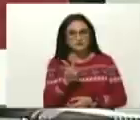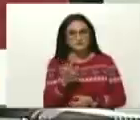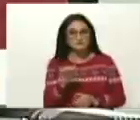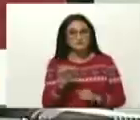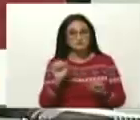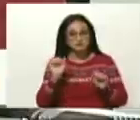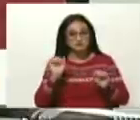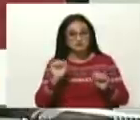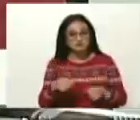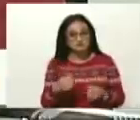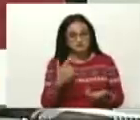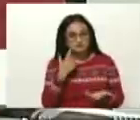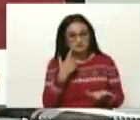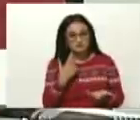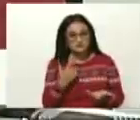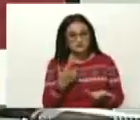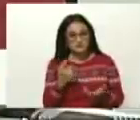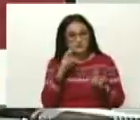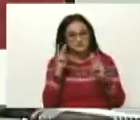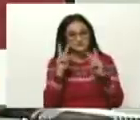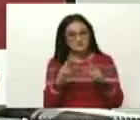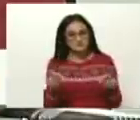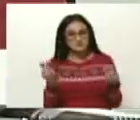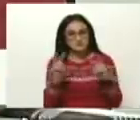tenido esta revisión